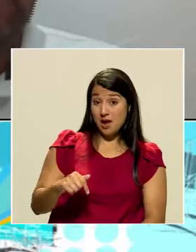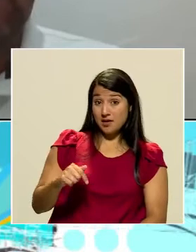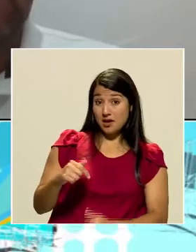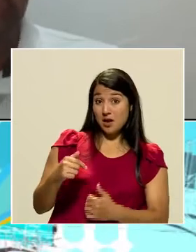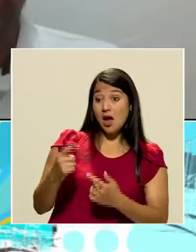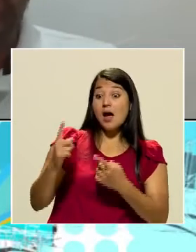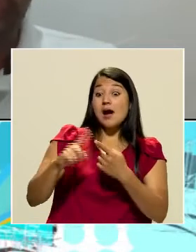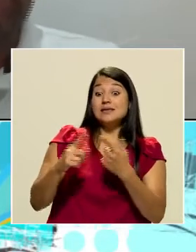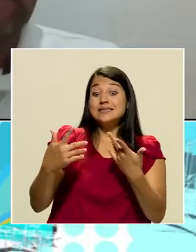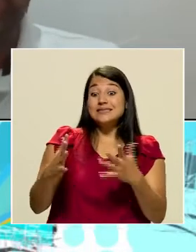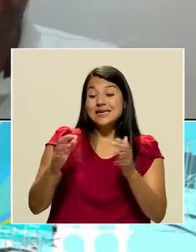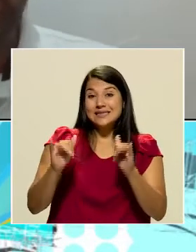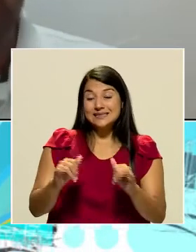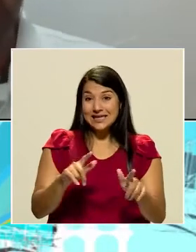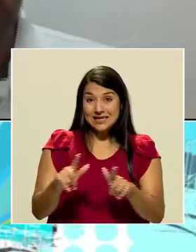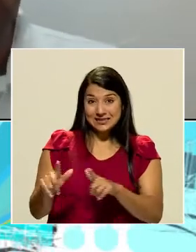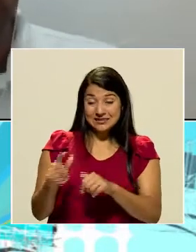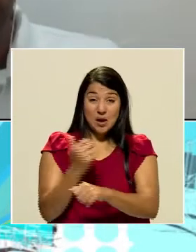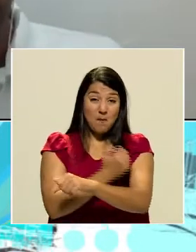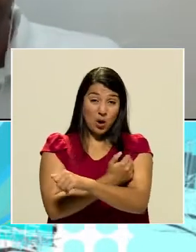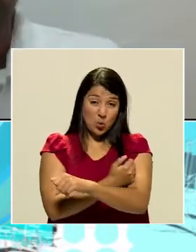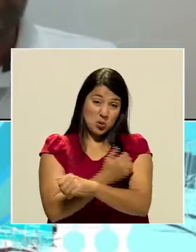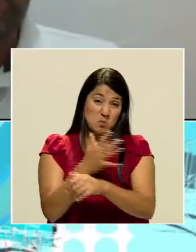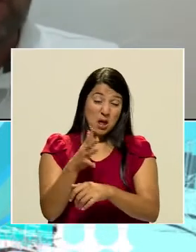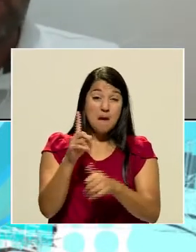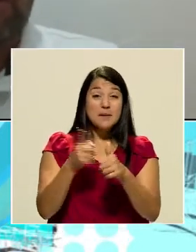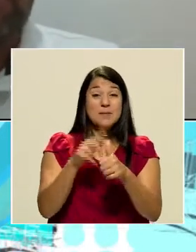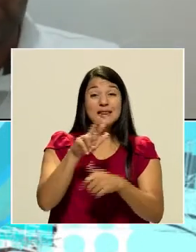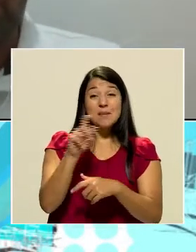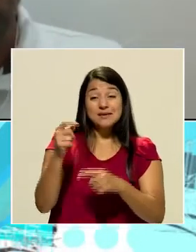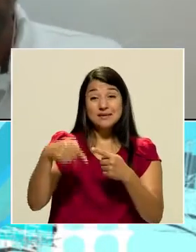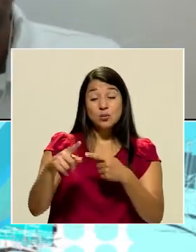esa vacuna, probablemente Costa Rica ya tenga entre un